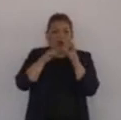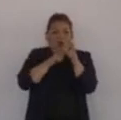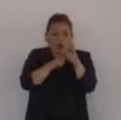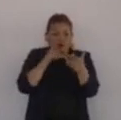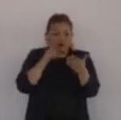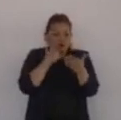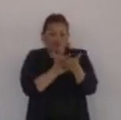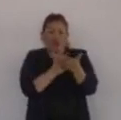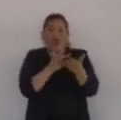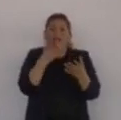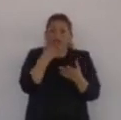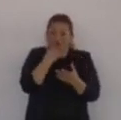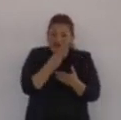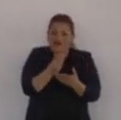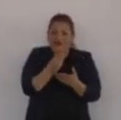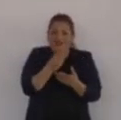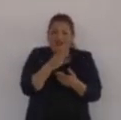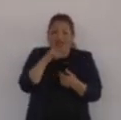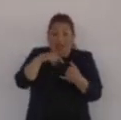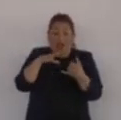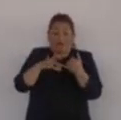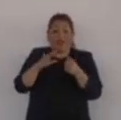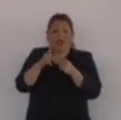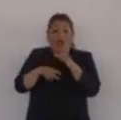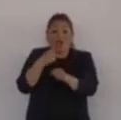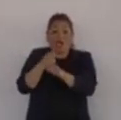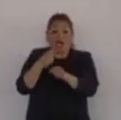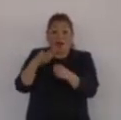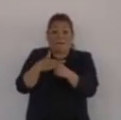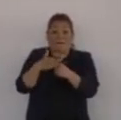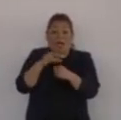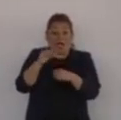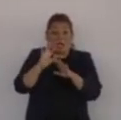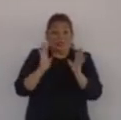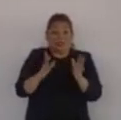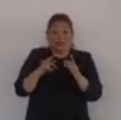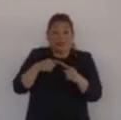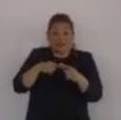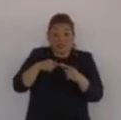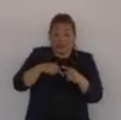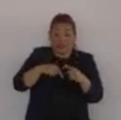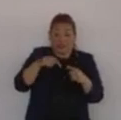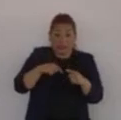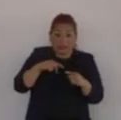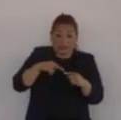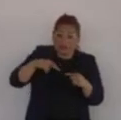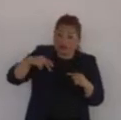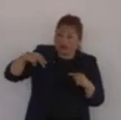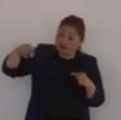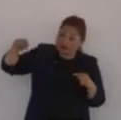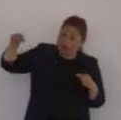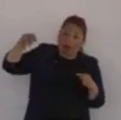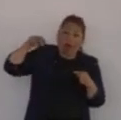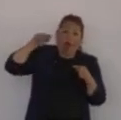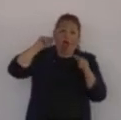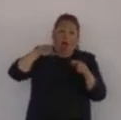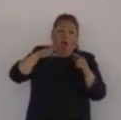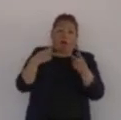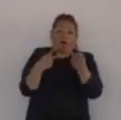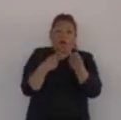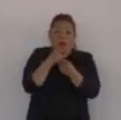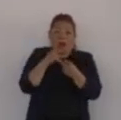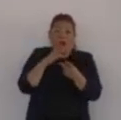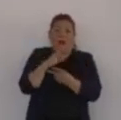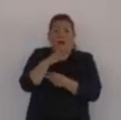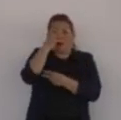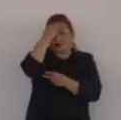platico que a finales de este año va a haber desde aquí hasta la cuarta sección del bosque